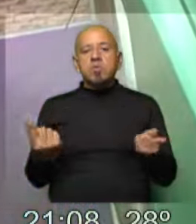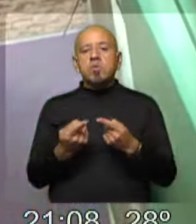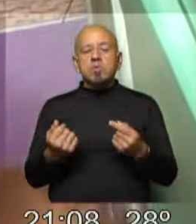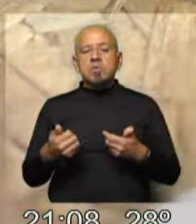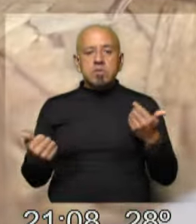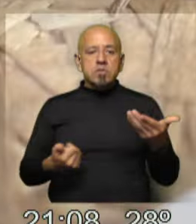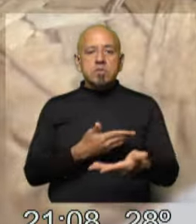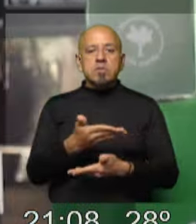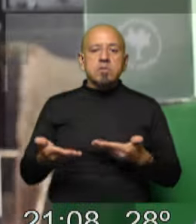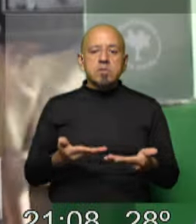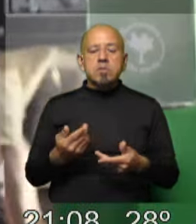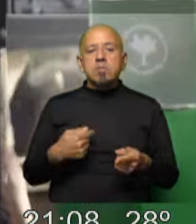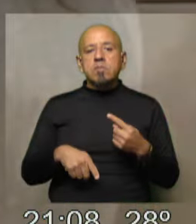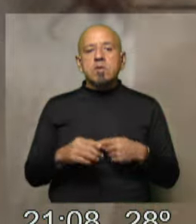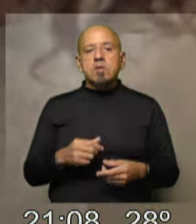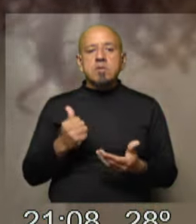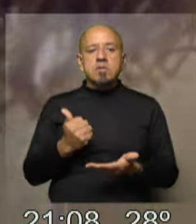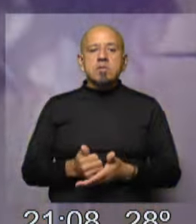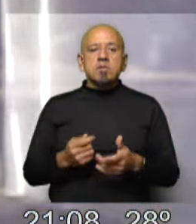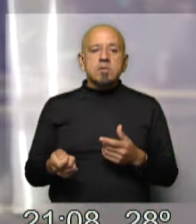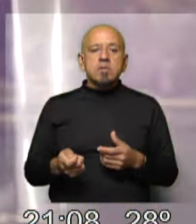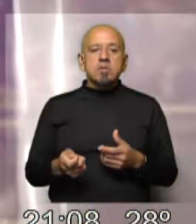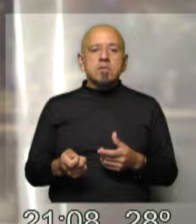convivencia para estar